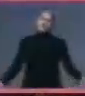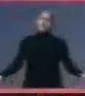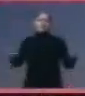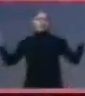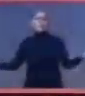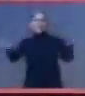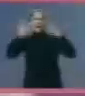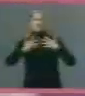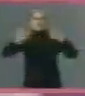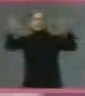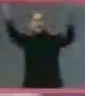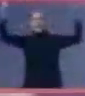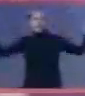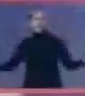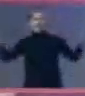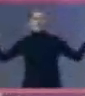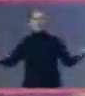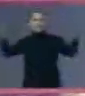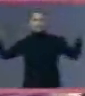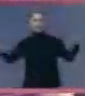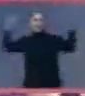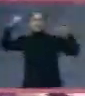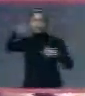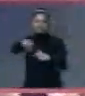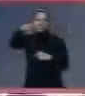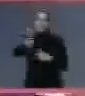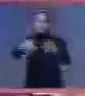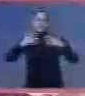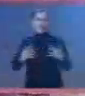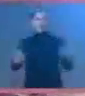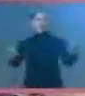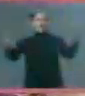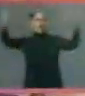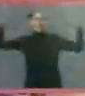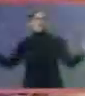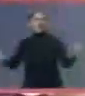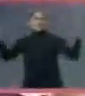Esta afición arriba Esta